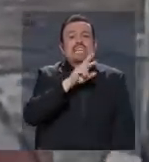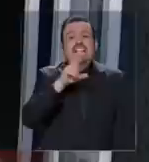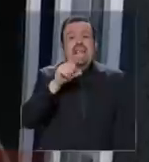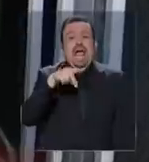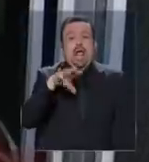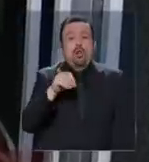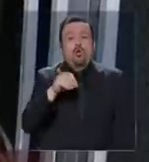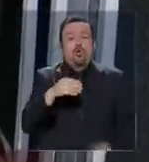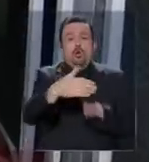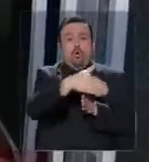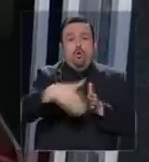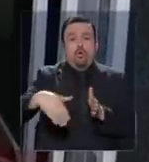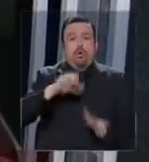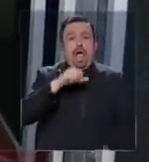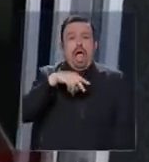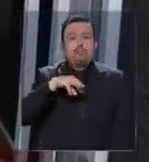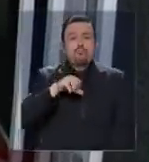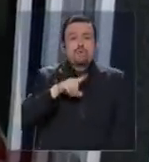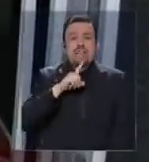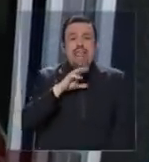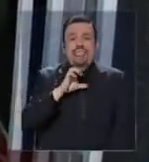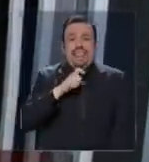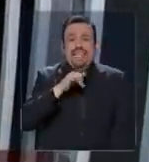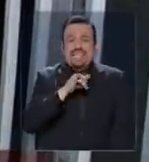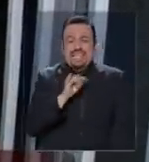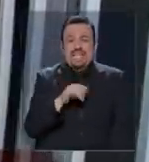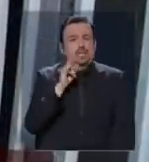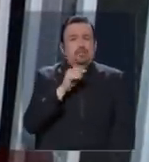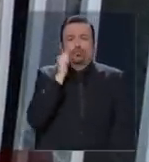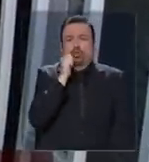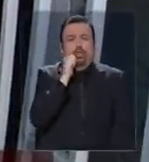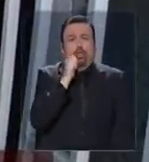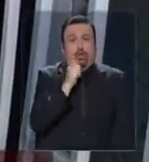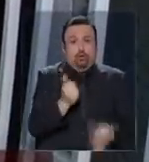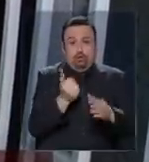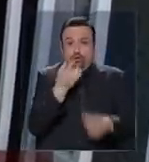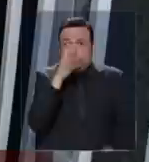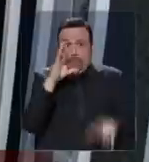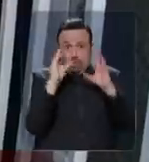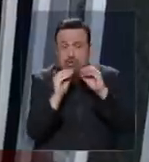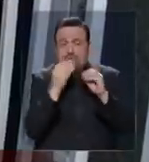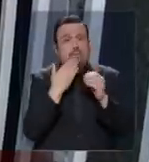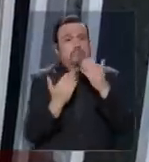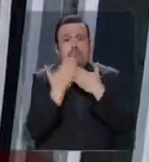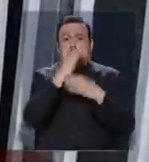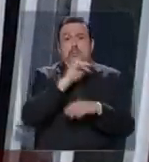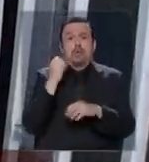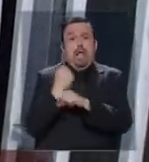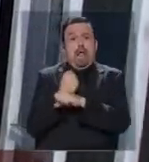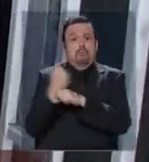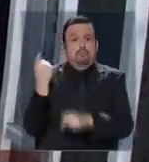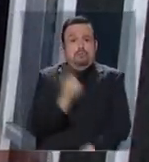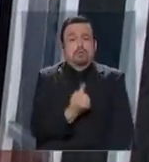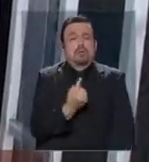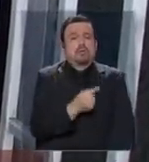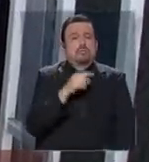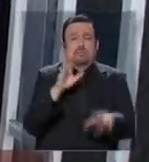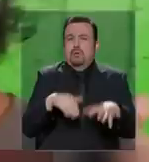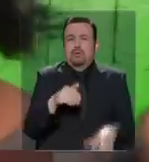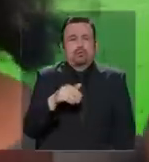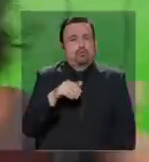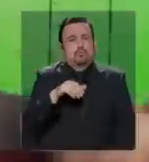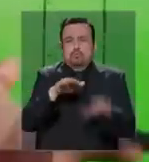Amunátegui. Todos los días vemos los asaltos aquí en el día, no solo en la noche. Carabinero llega luego, pero los asaltos están aquí a